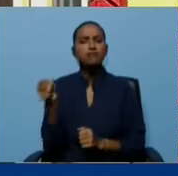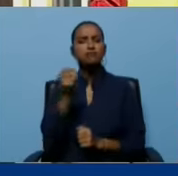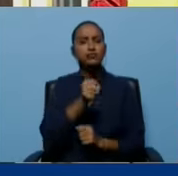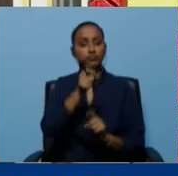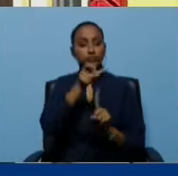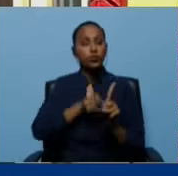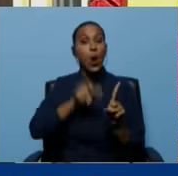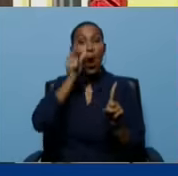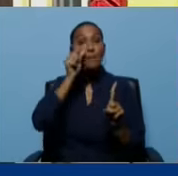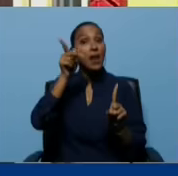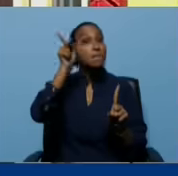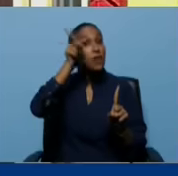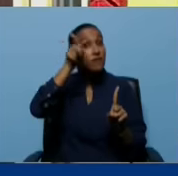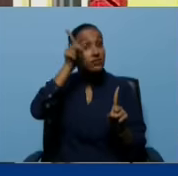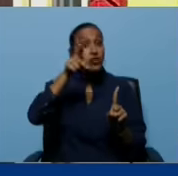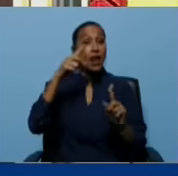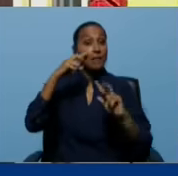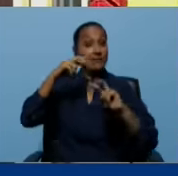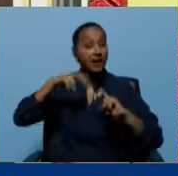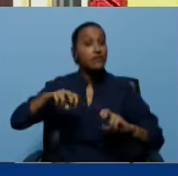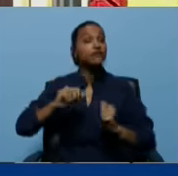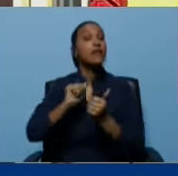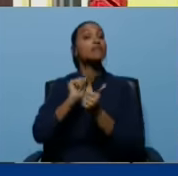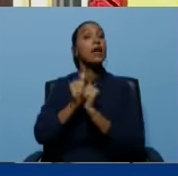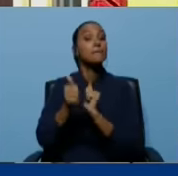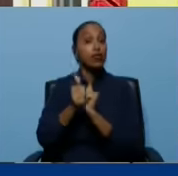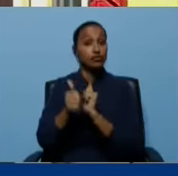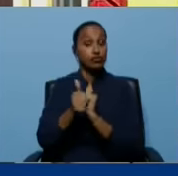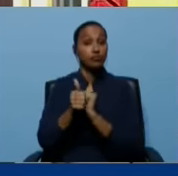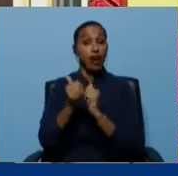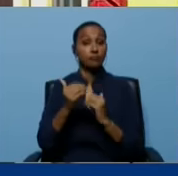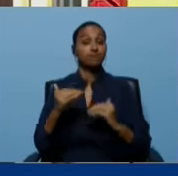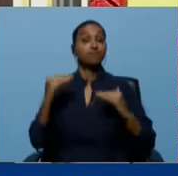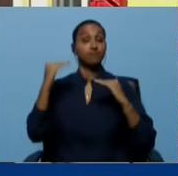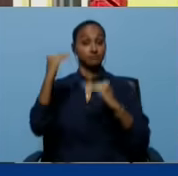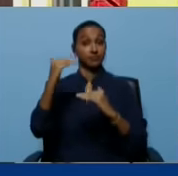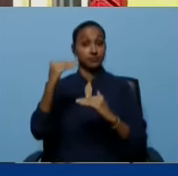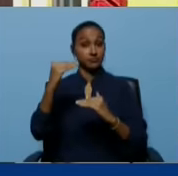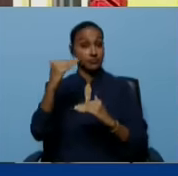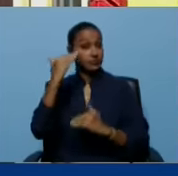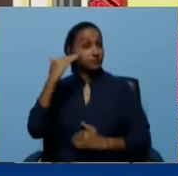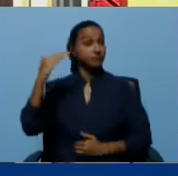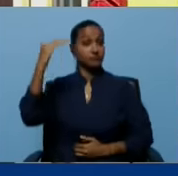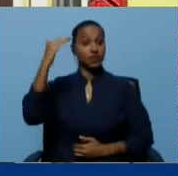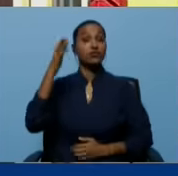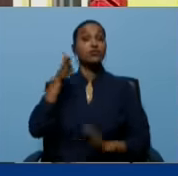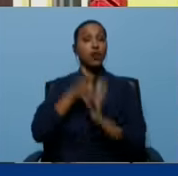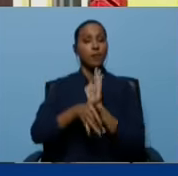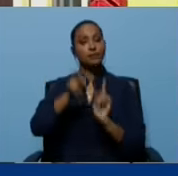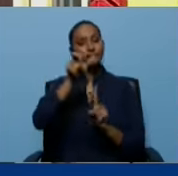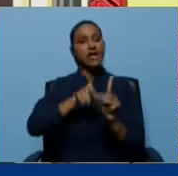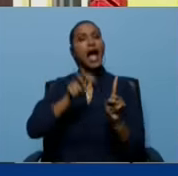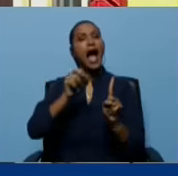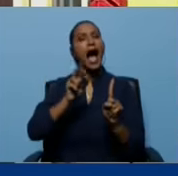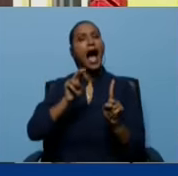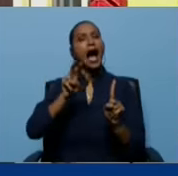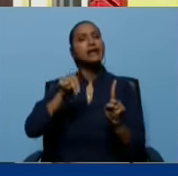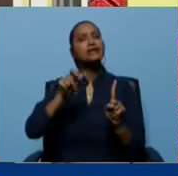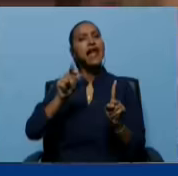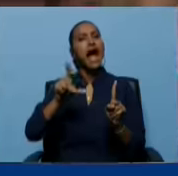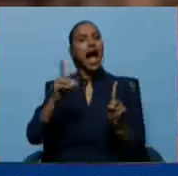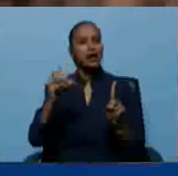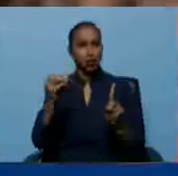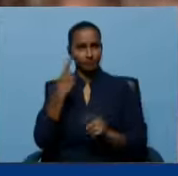investigador y deportista del más alto nivel. Se trata del licenciado Arnaldo Sánchez, nuevo ministro del Poder